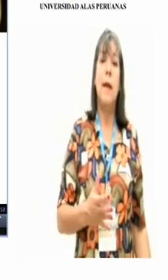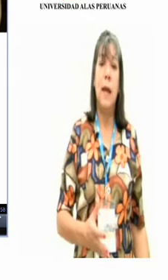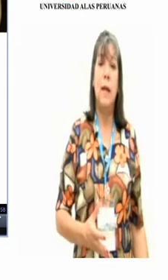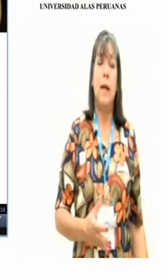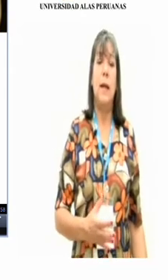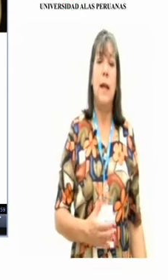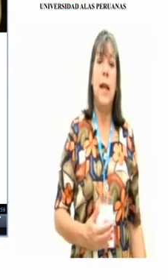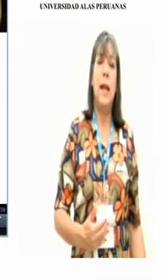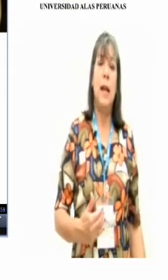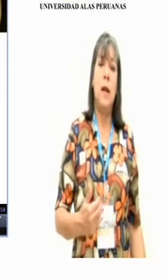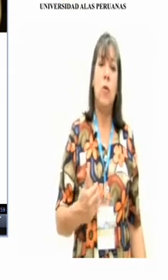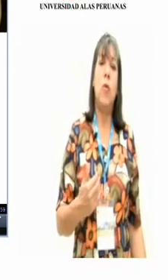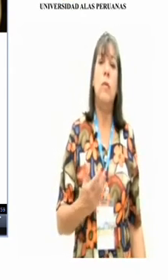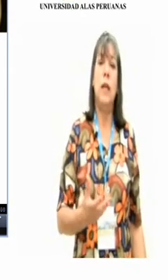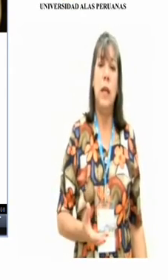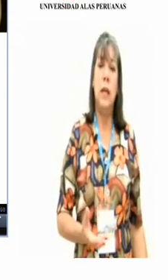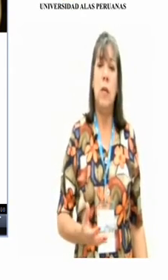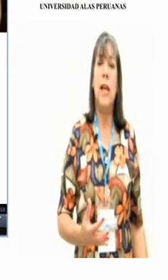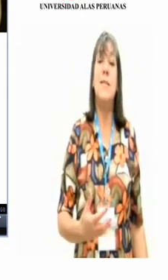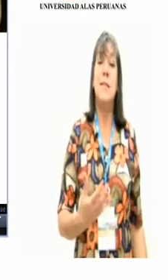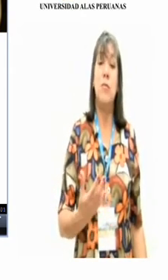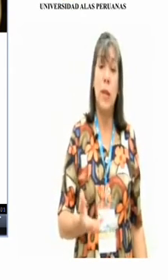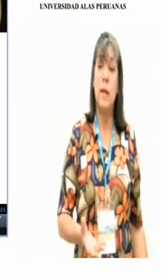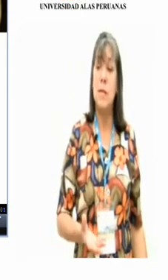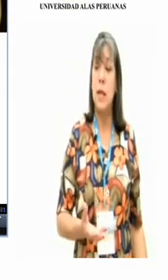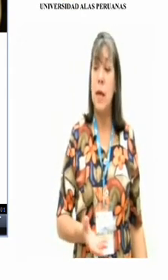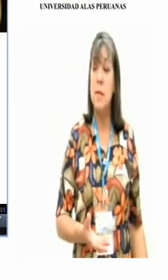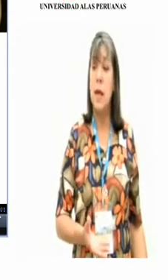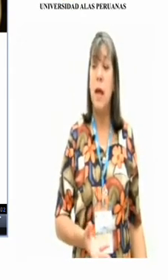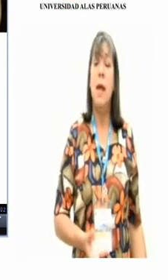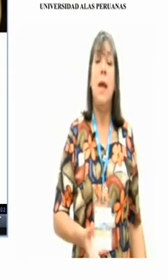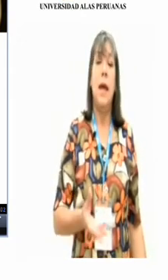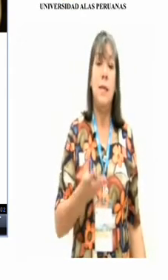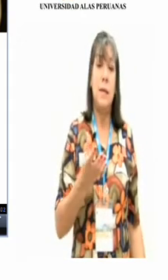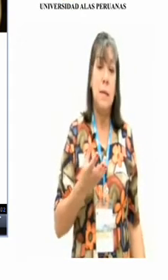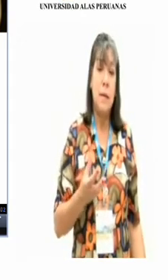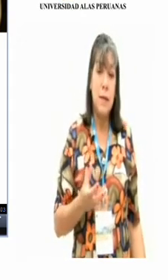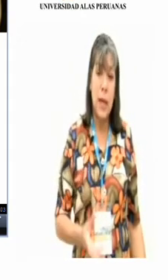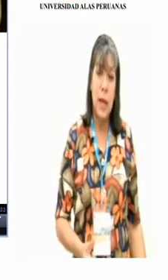participantes que los contenidos y nuestra enseñanza